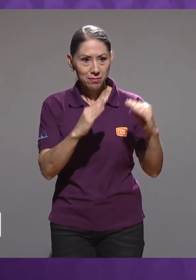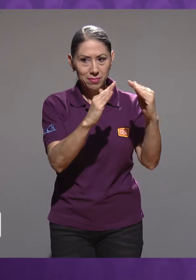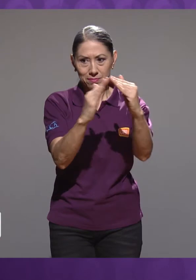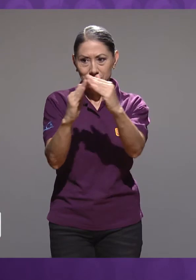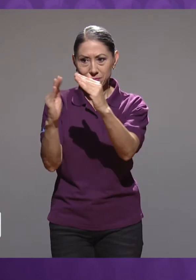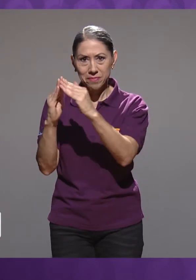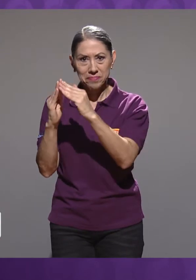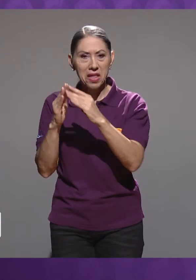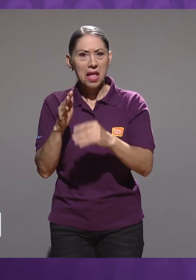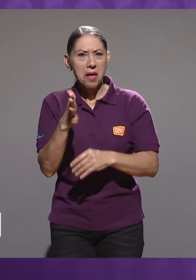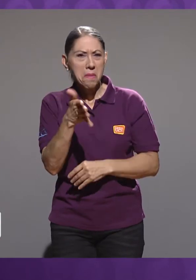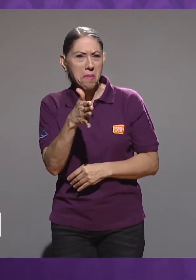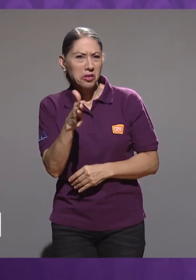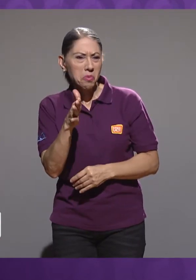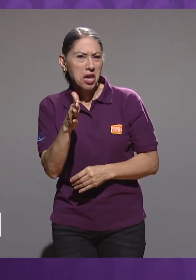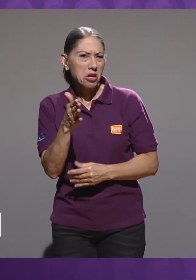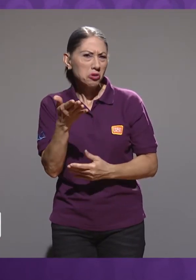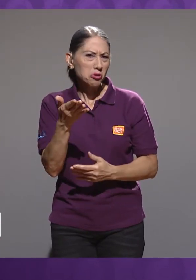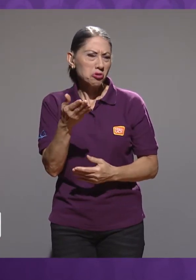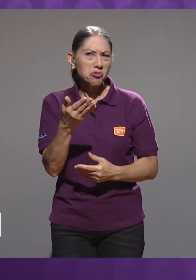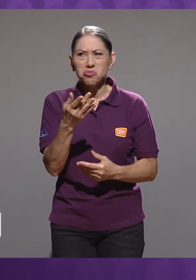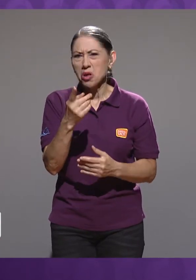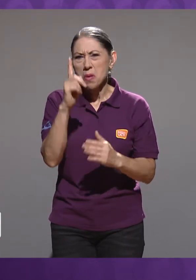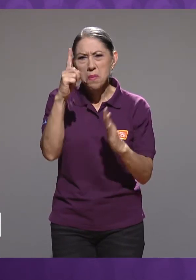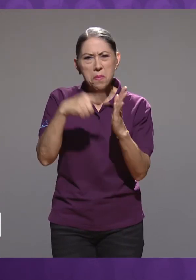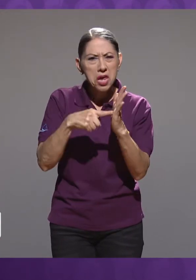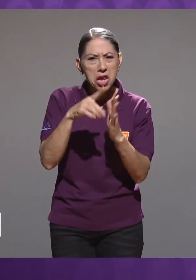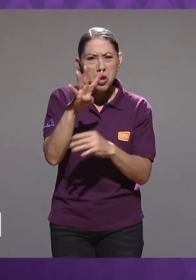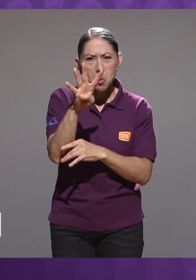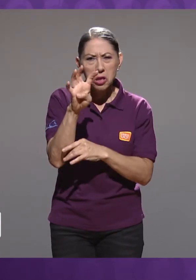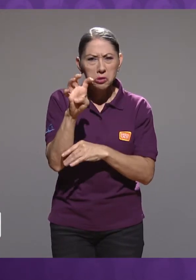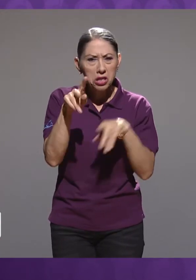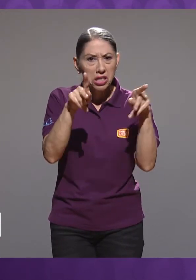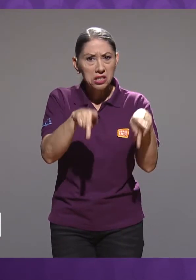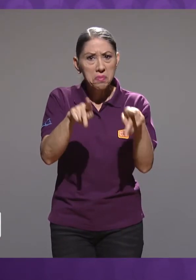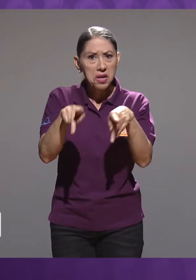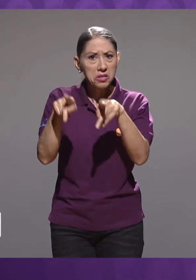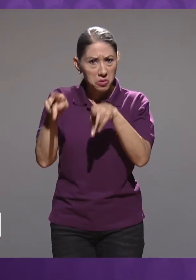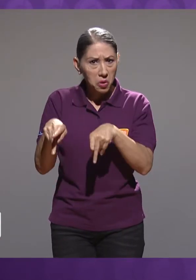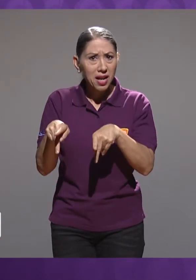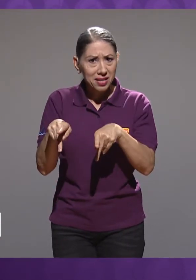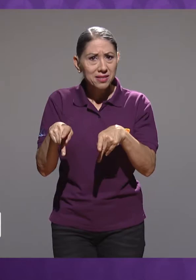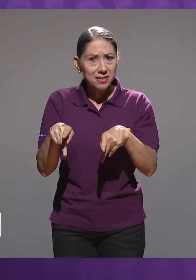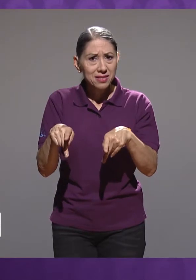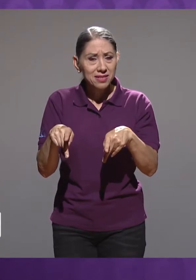Alrededor de eso recibe una población de más o menos 1.400 y el resto de personas